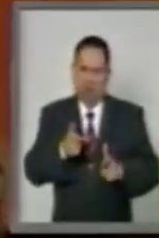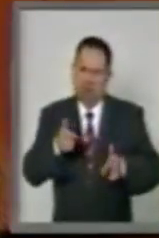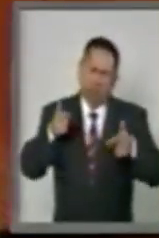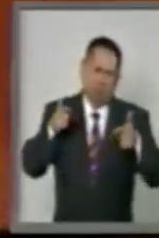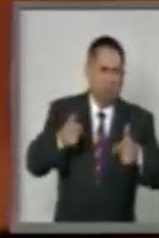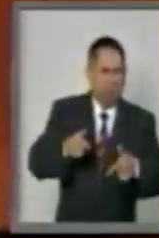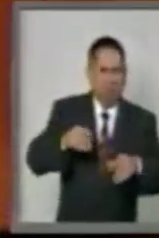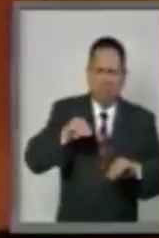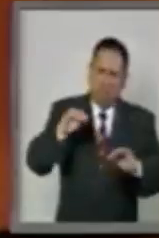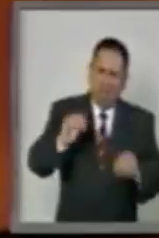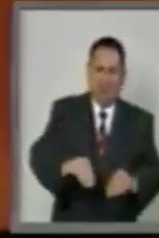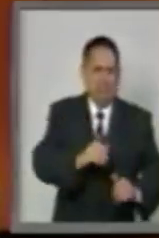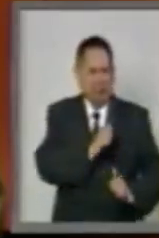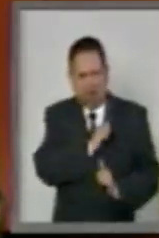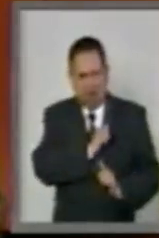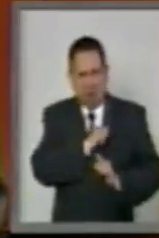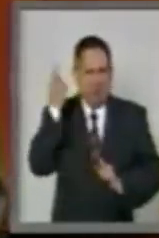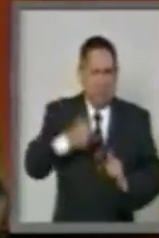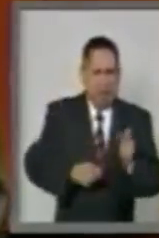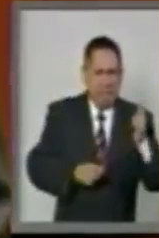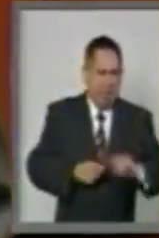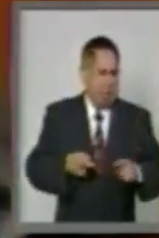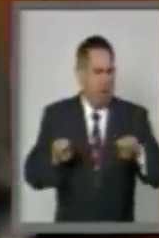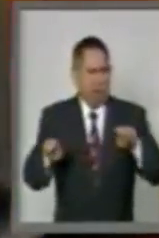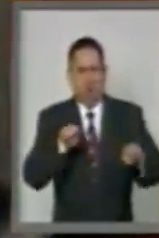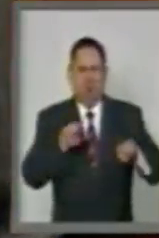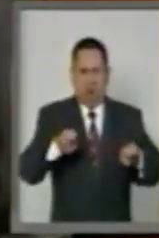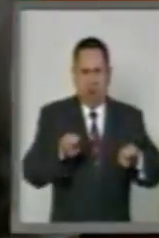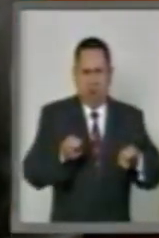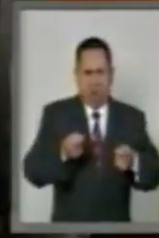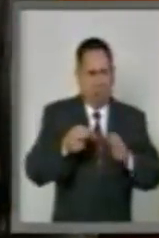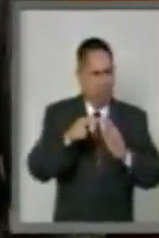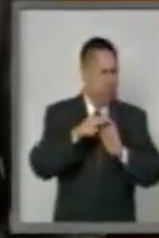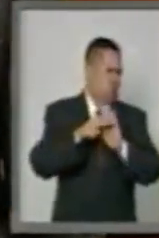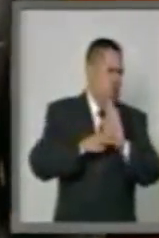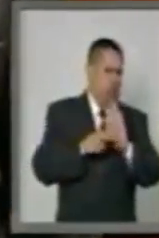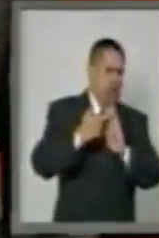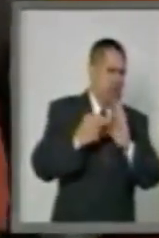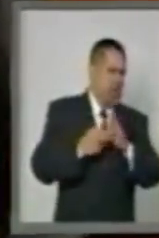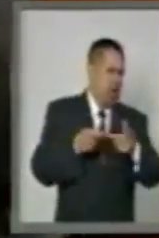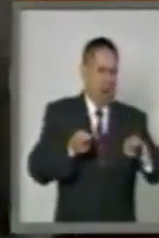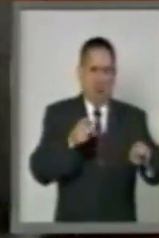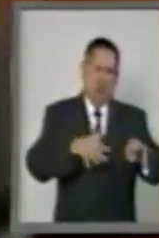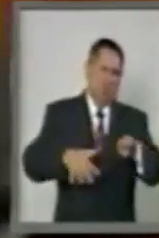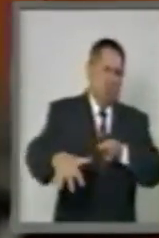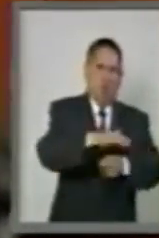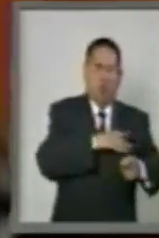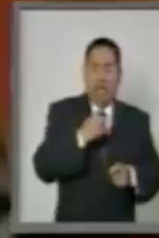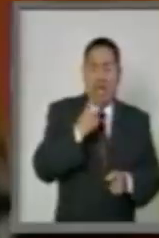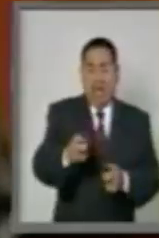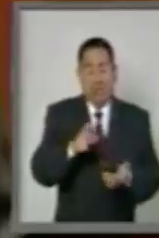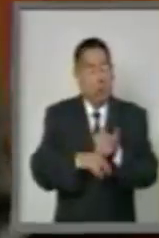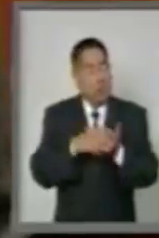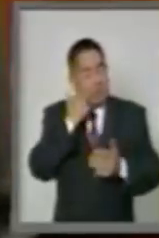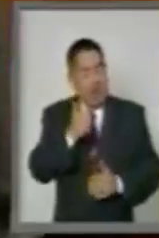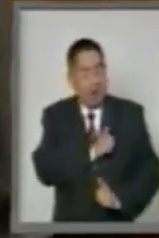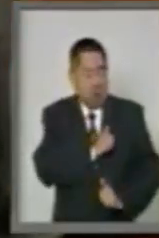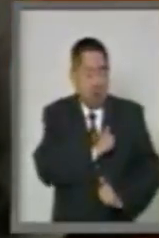México el militarismo sea ya la norma que rompa la estructura política de este